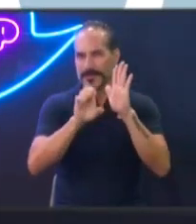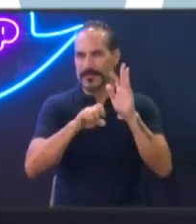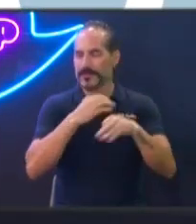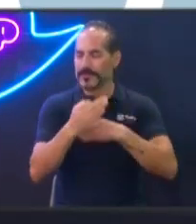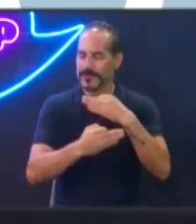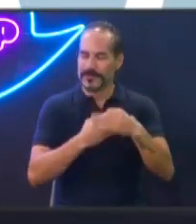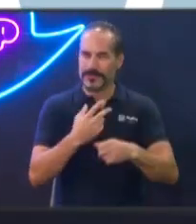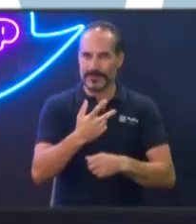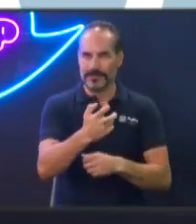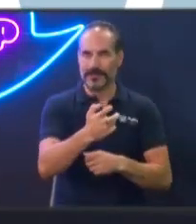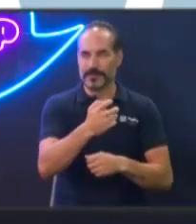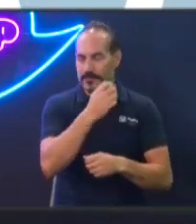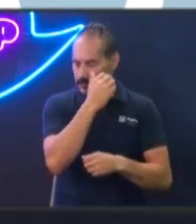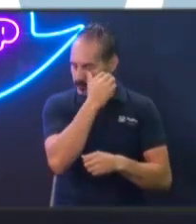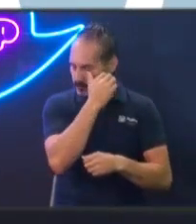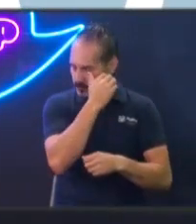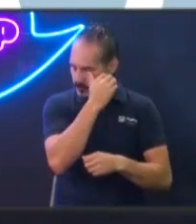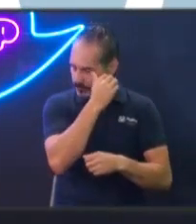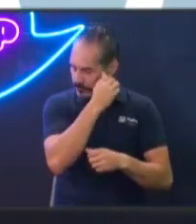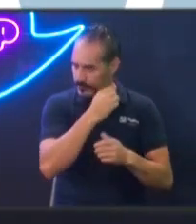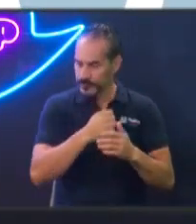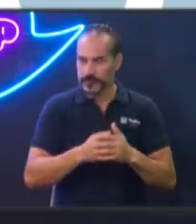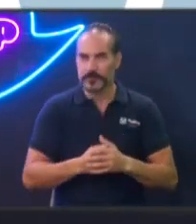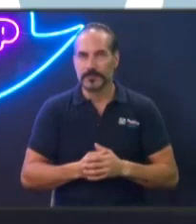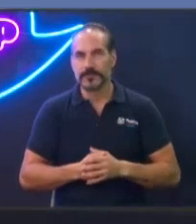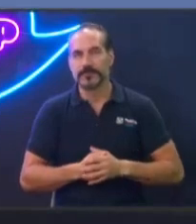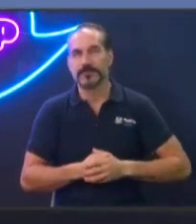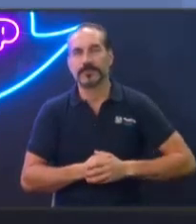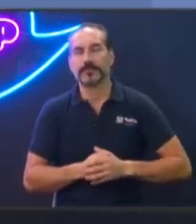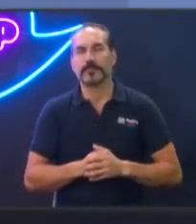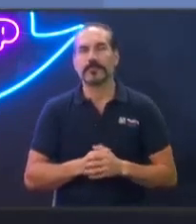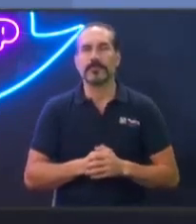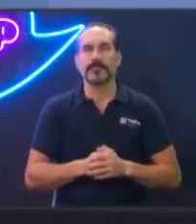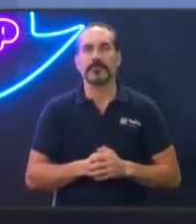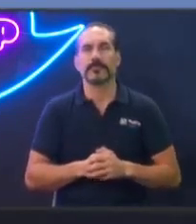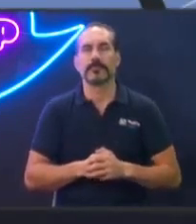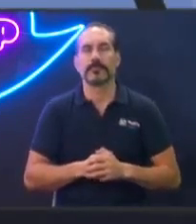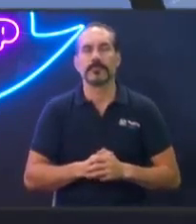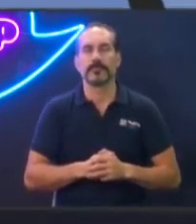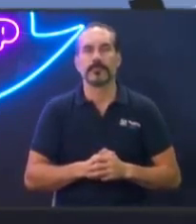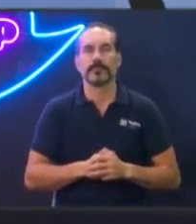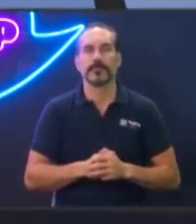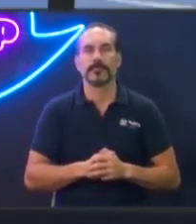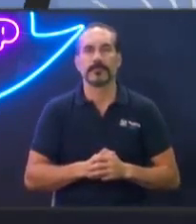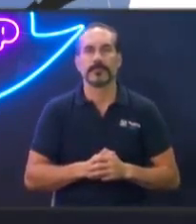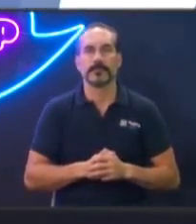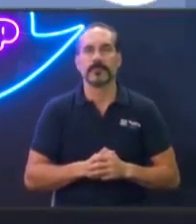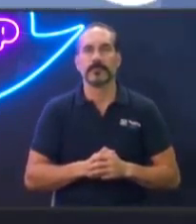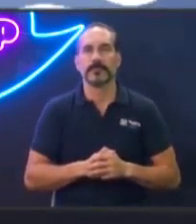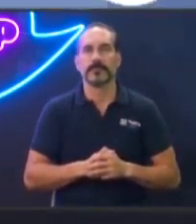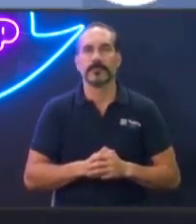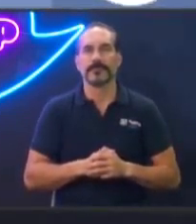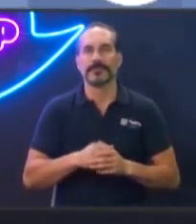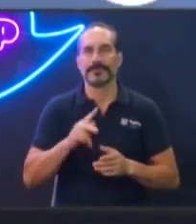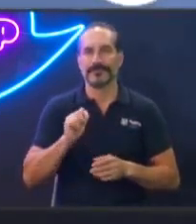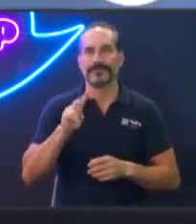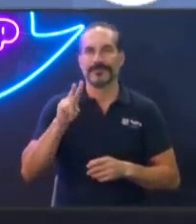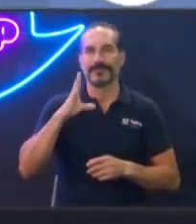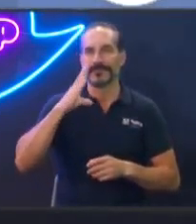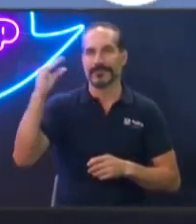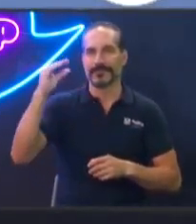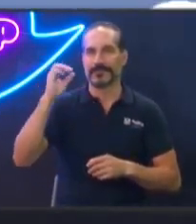entérate sobre el tema alusivo que estamos tratando en cada uno de estas emisiones de